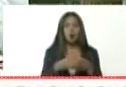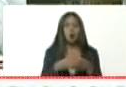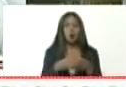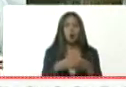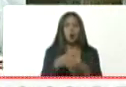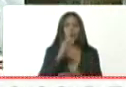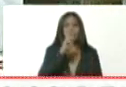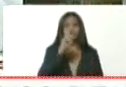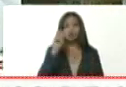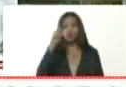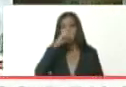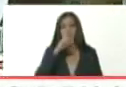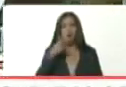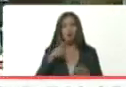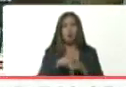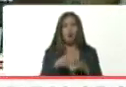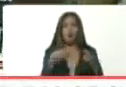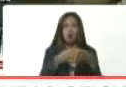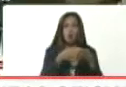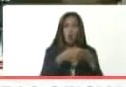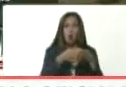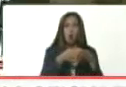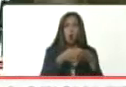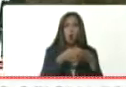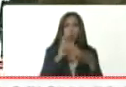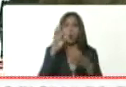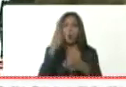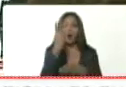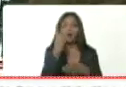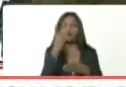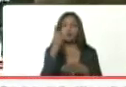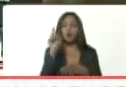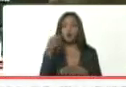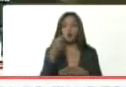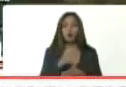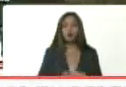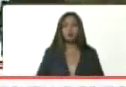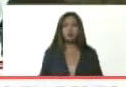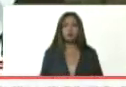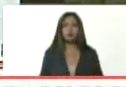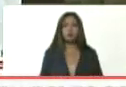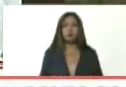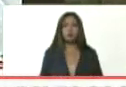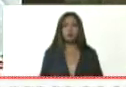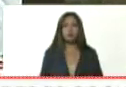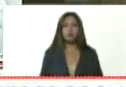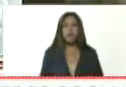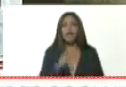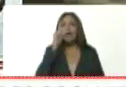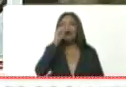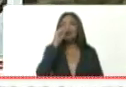aquí está la colección bicentenario miren cuarto grado el cardenalito